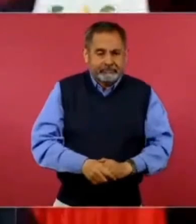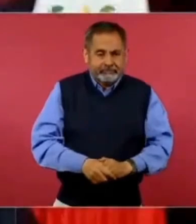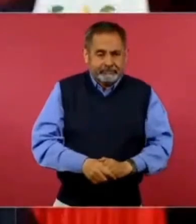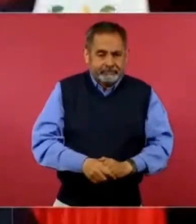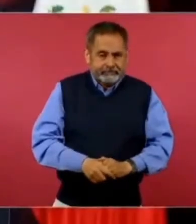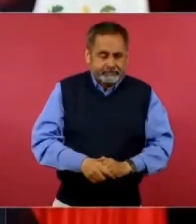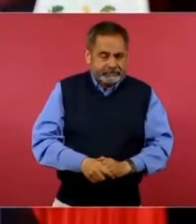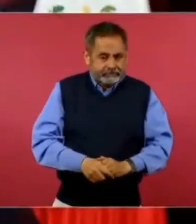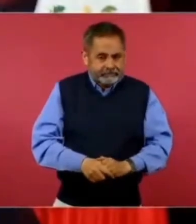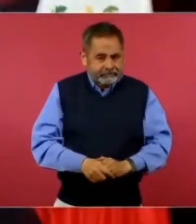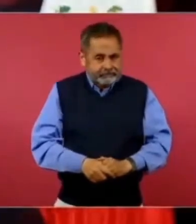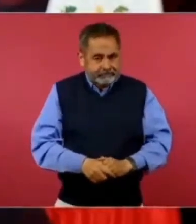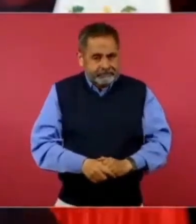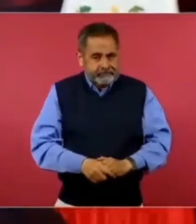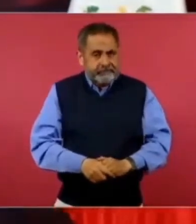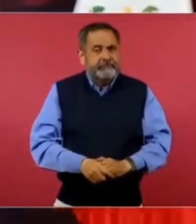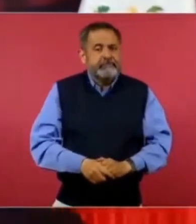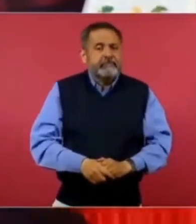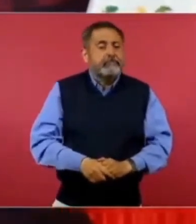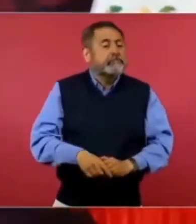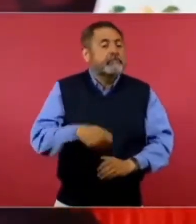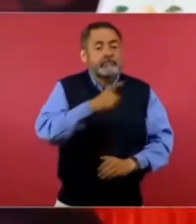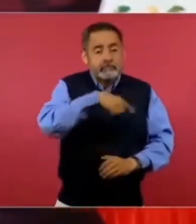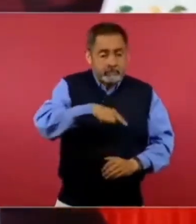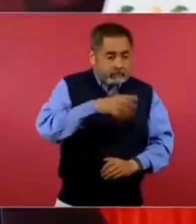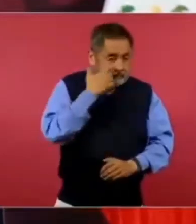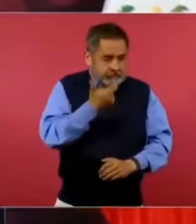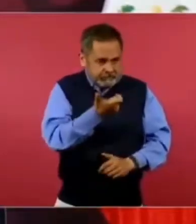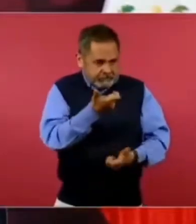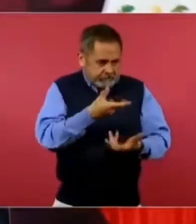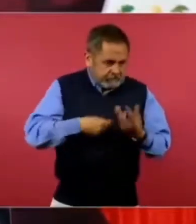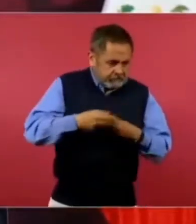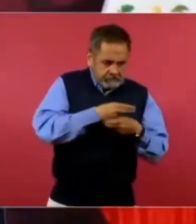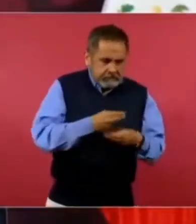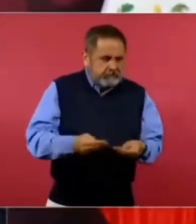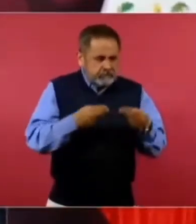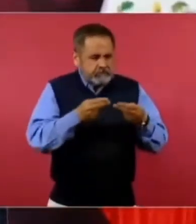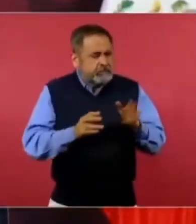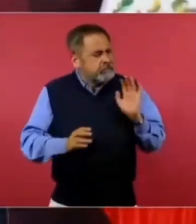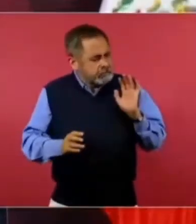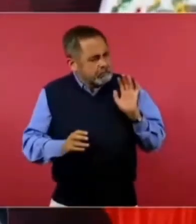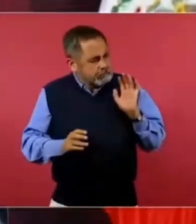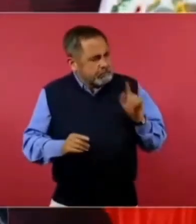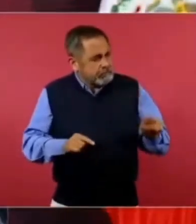Que el que quiera hacer dinero, que no esté